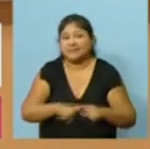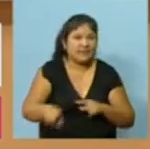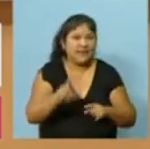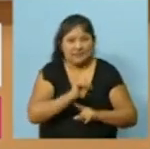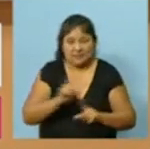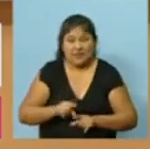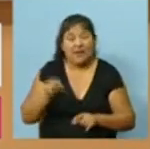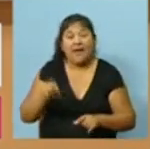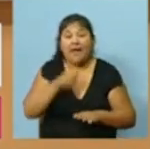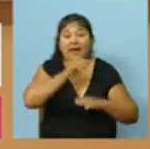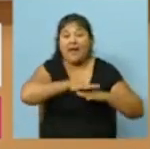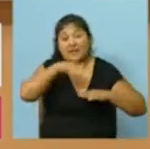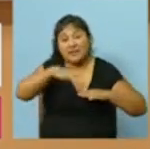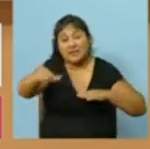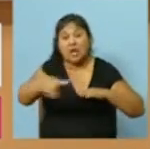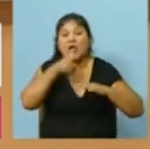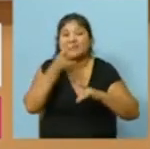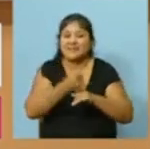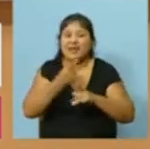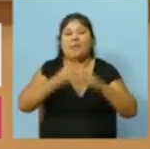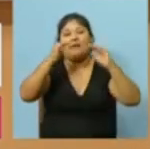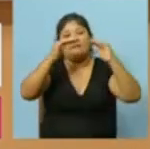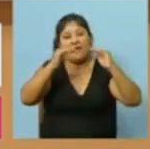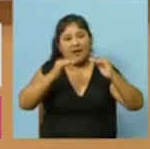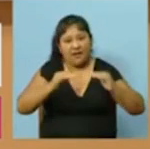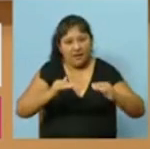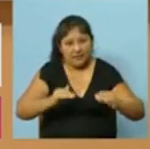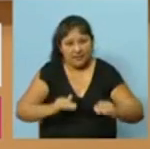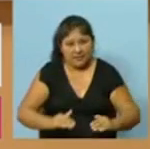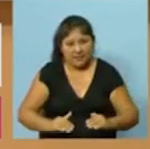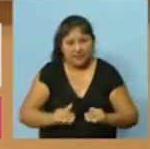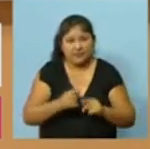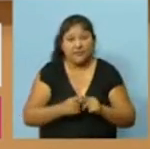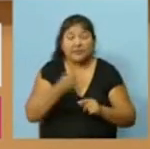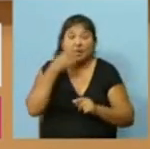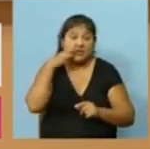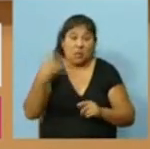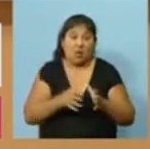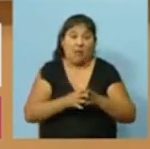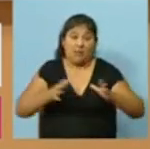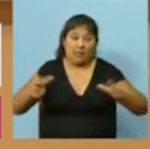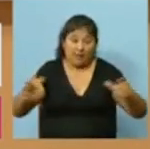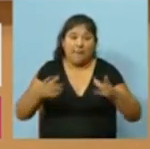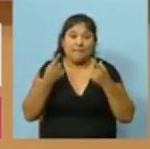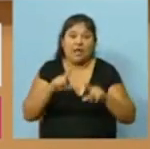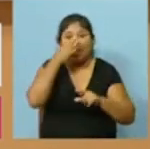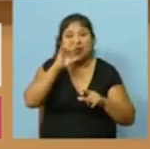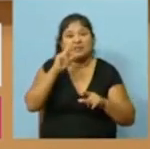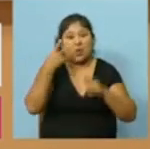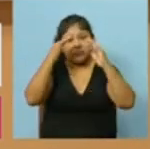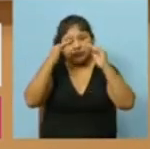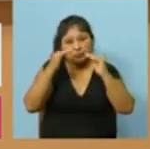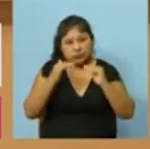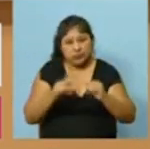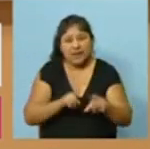peral el río siempre va a bajar sobre todo estos que son que bajan muy rápido con mucha corriente pero también muy rápido pasan bien coordinador gracias